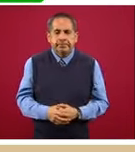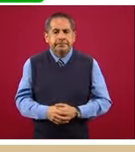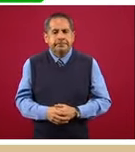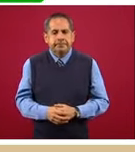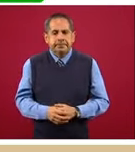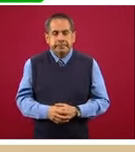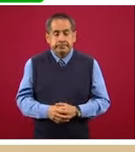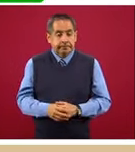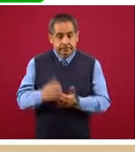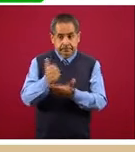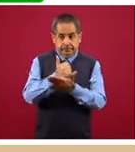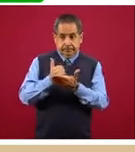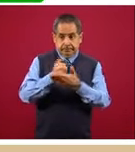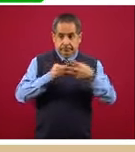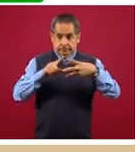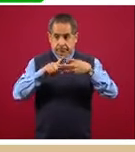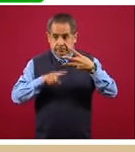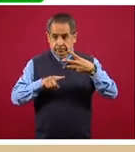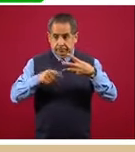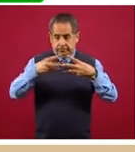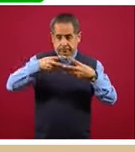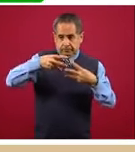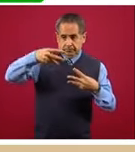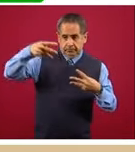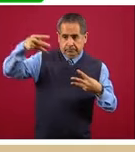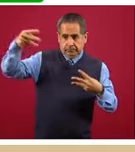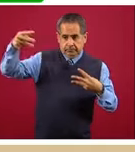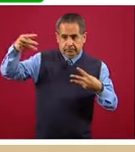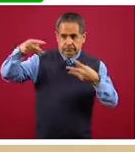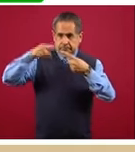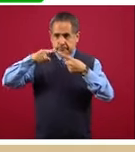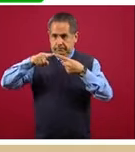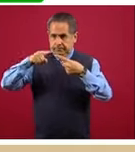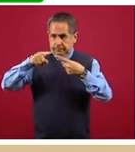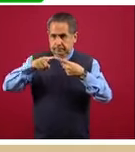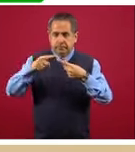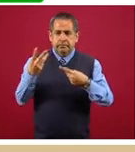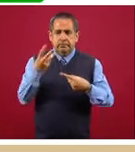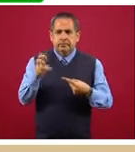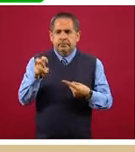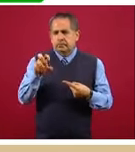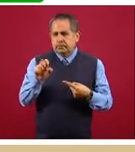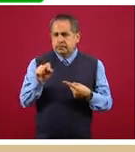La azul superior son precisamente los casos estimados,